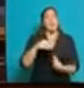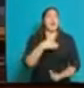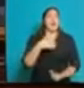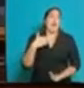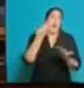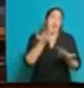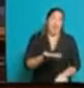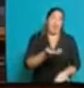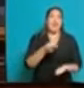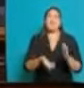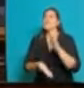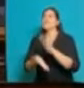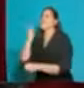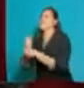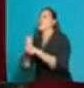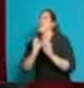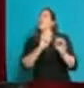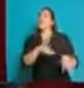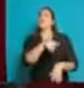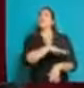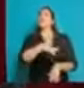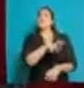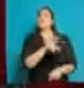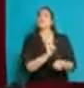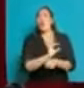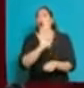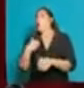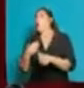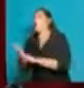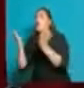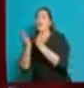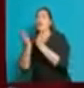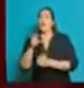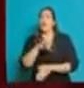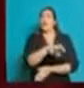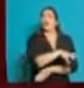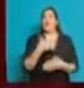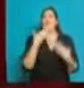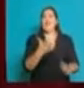madres, salen a trabajar o a estudiar.